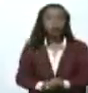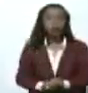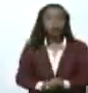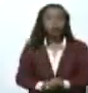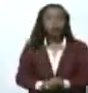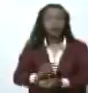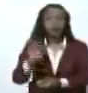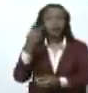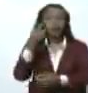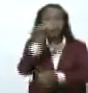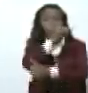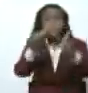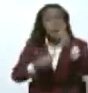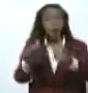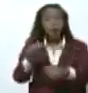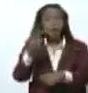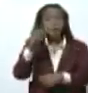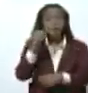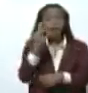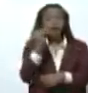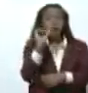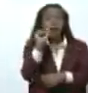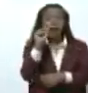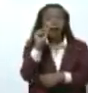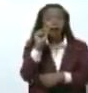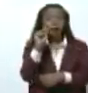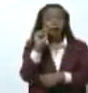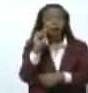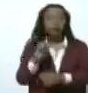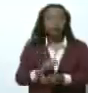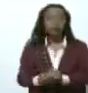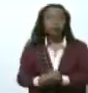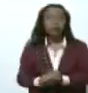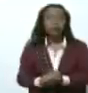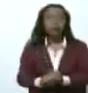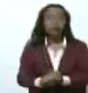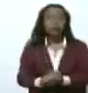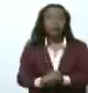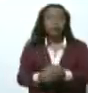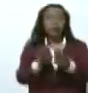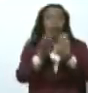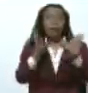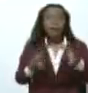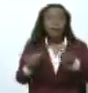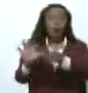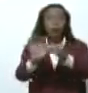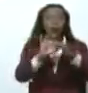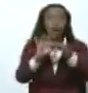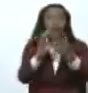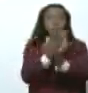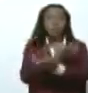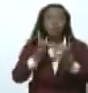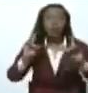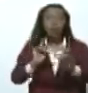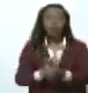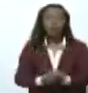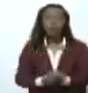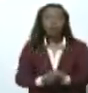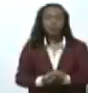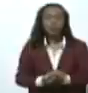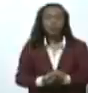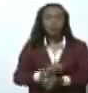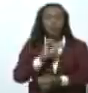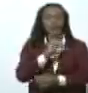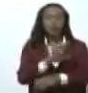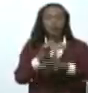En segundo lugar, María Beatriz Martínez Riera, de la Mesa de la Unidad Democrática, con